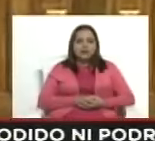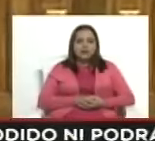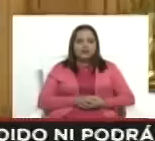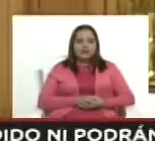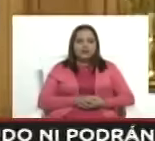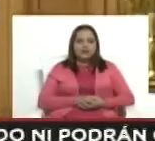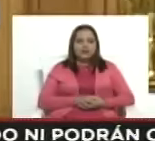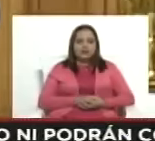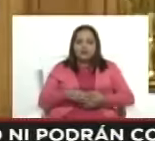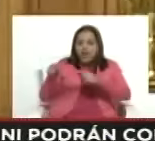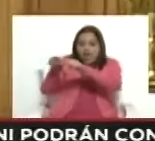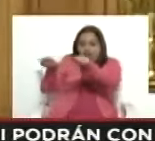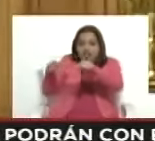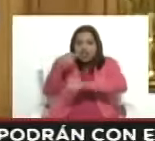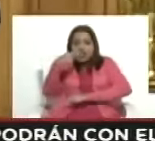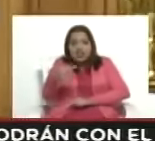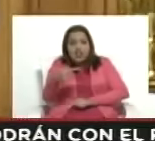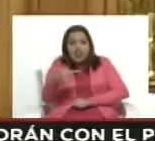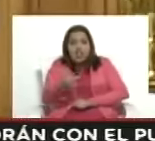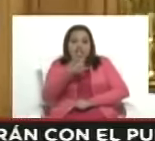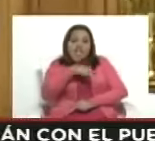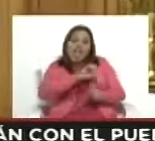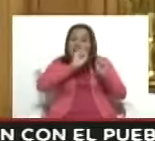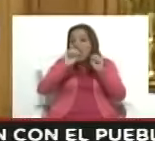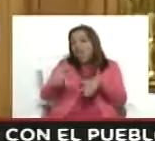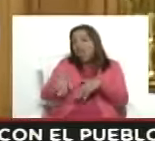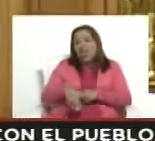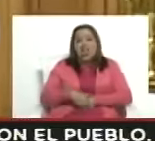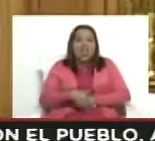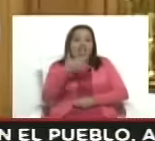Ellos decían, ¿se acuerdan? Iba a caer, iba a caer.